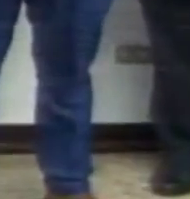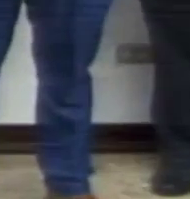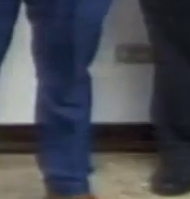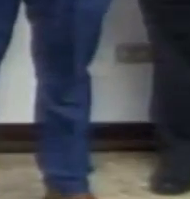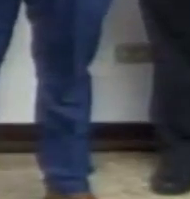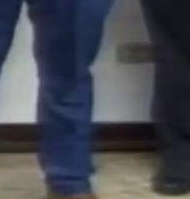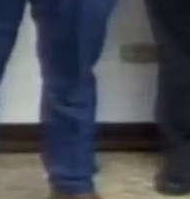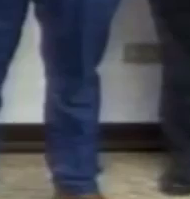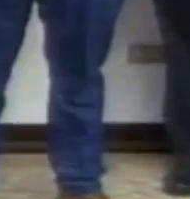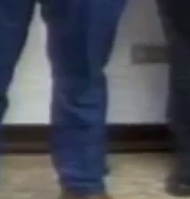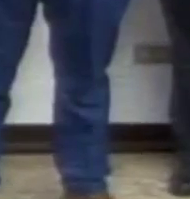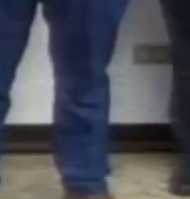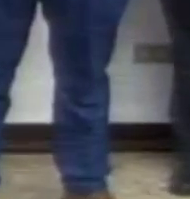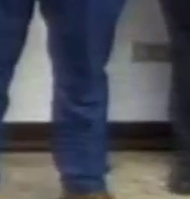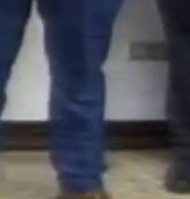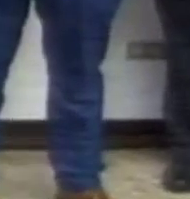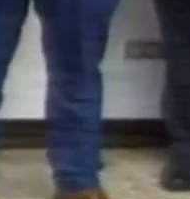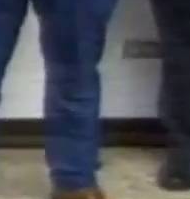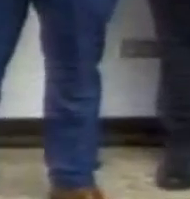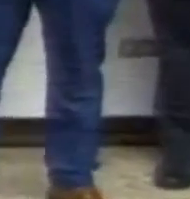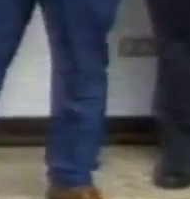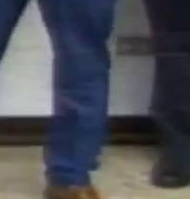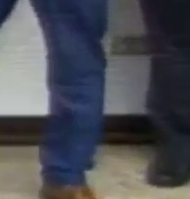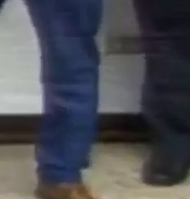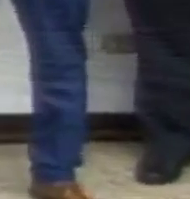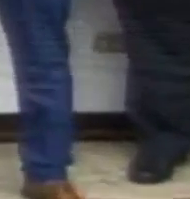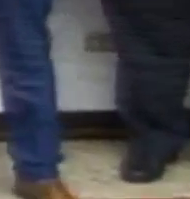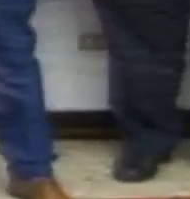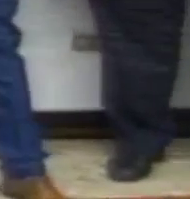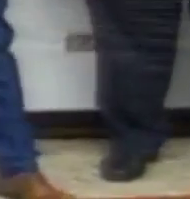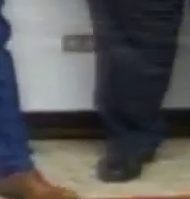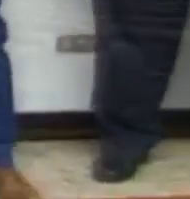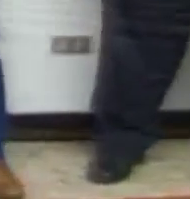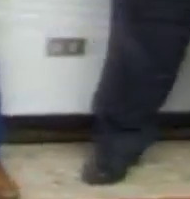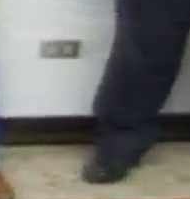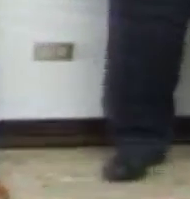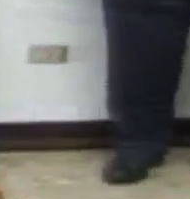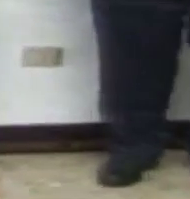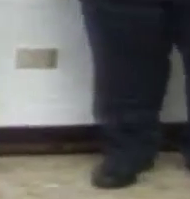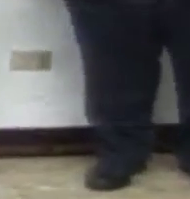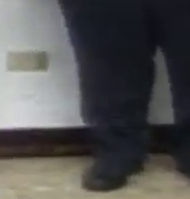Tendremos palabras del señor presidente de este primer órgano de